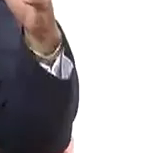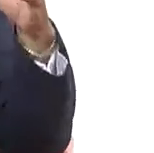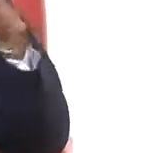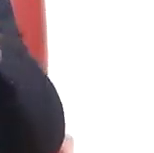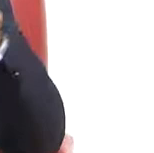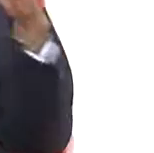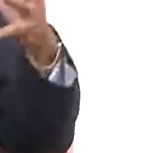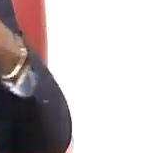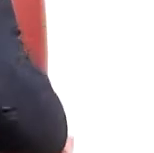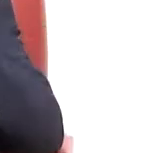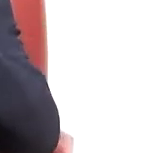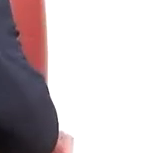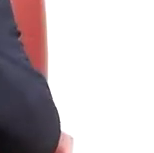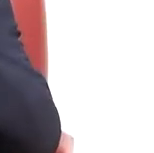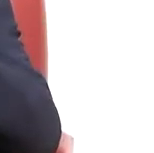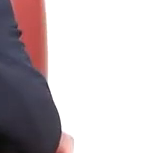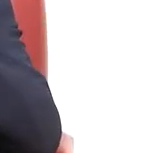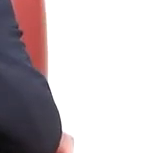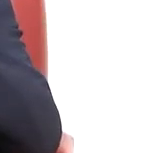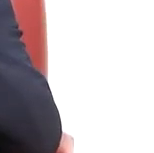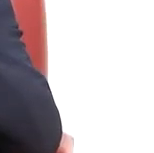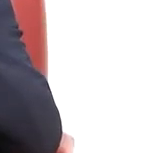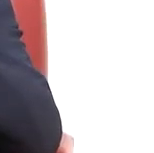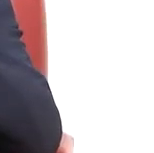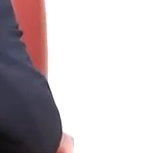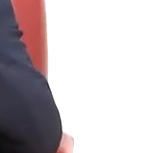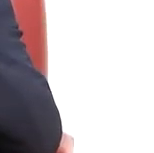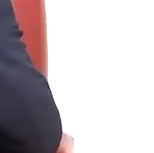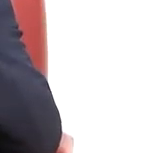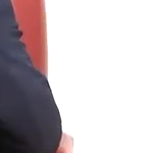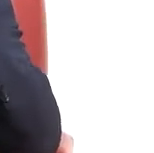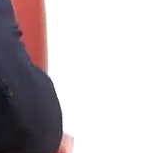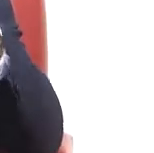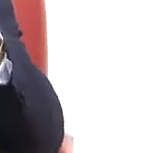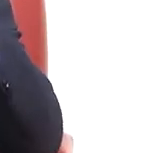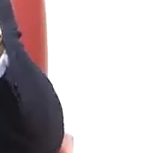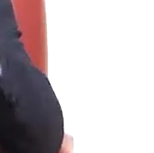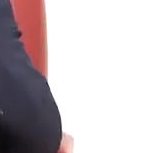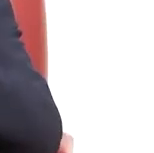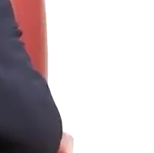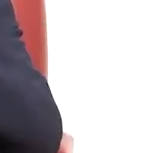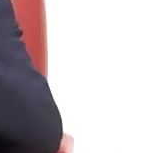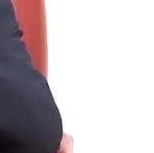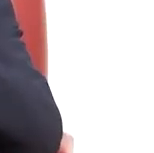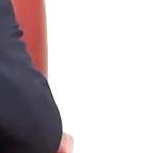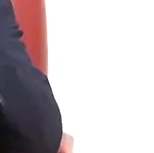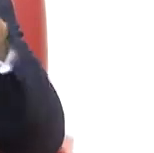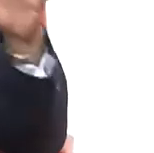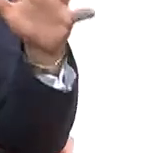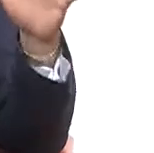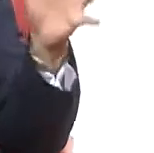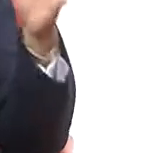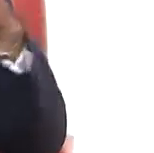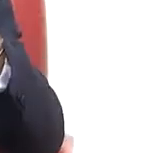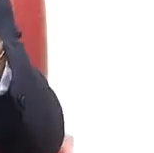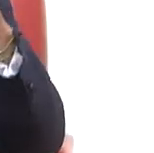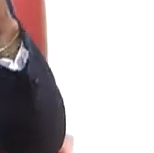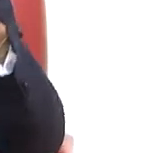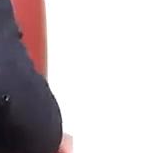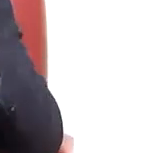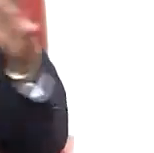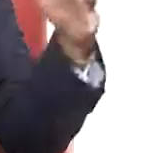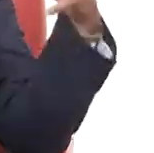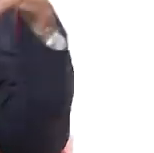concentrados en la formación de un psicólogo integral. Esto implica que en el proceso de formación nuestros estudiantes reciben